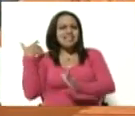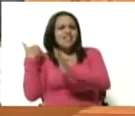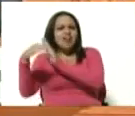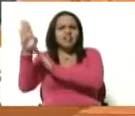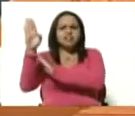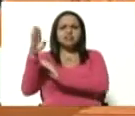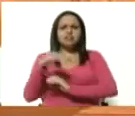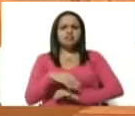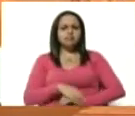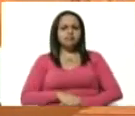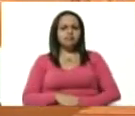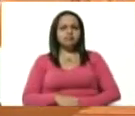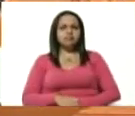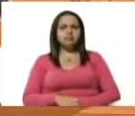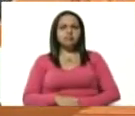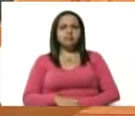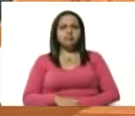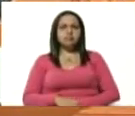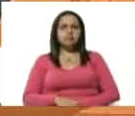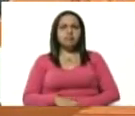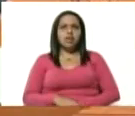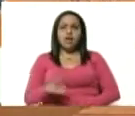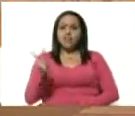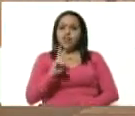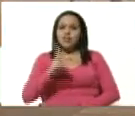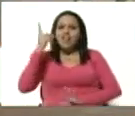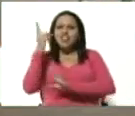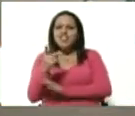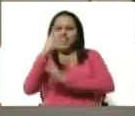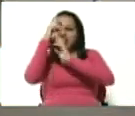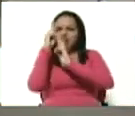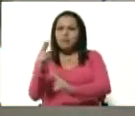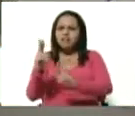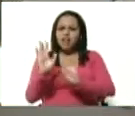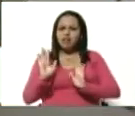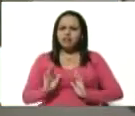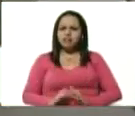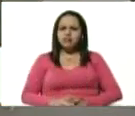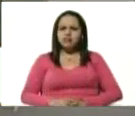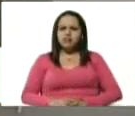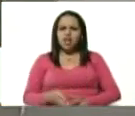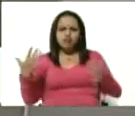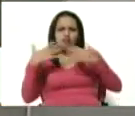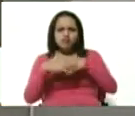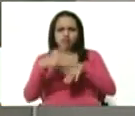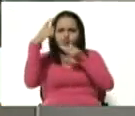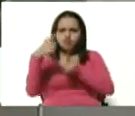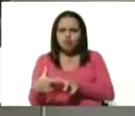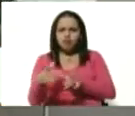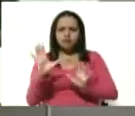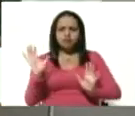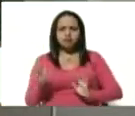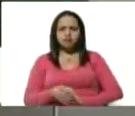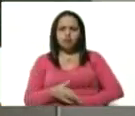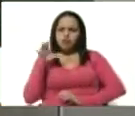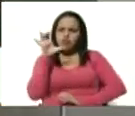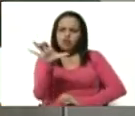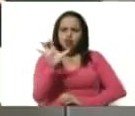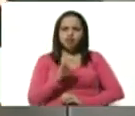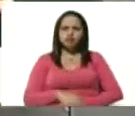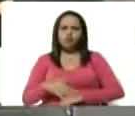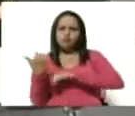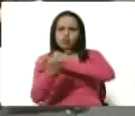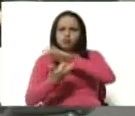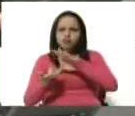vayan. A Venezuela hay que respetarla en su integridad como nación, como